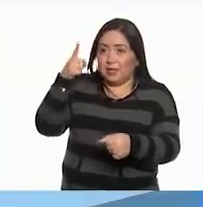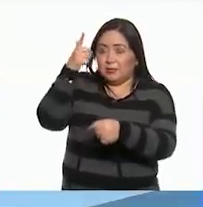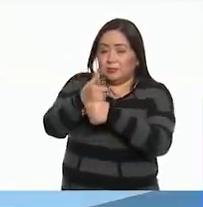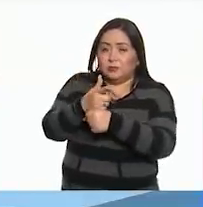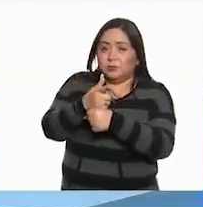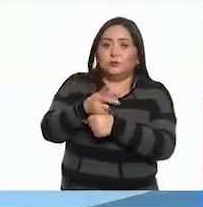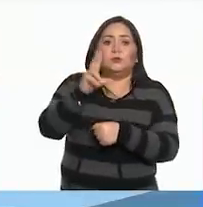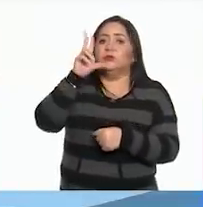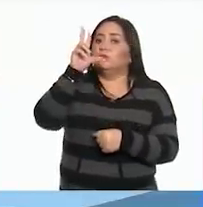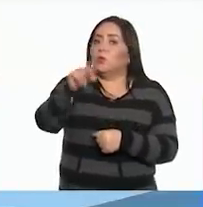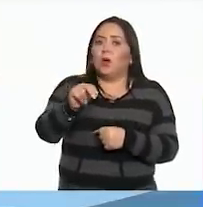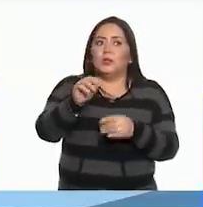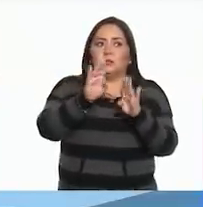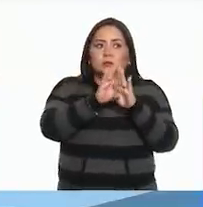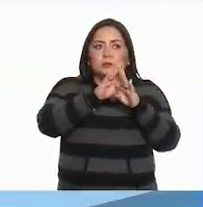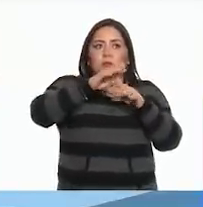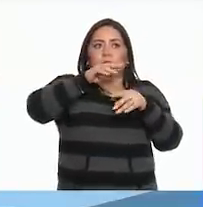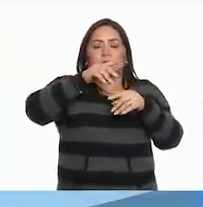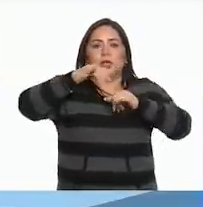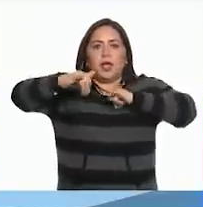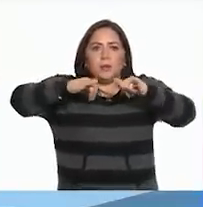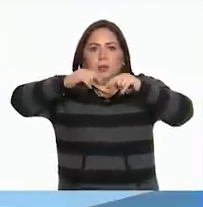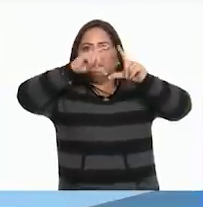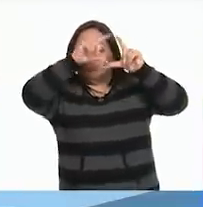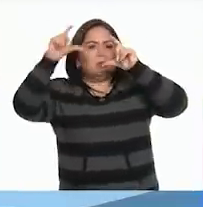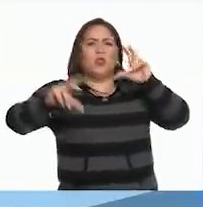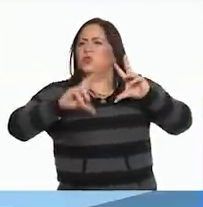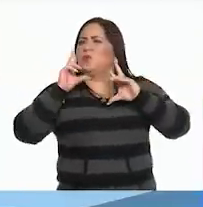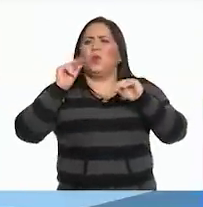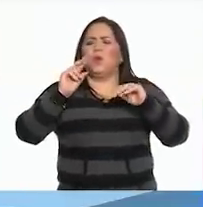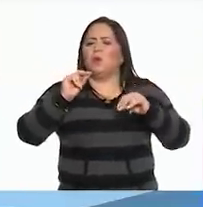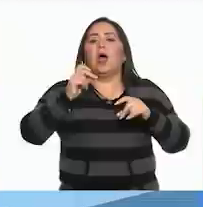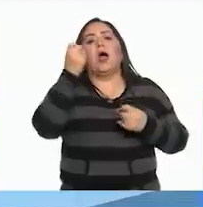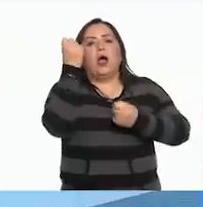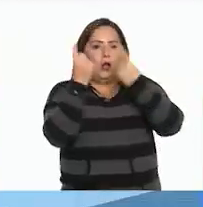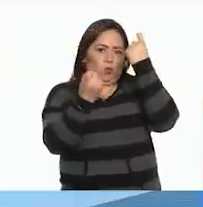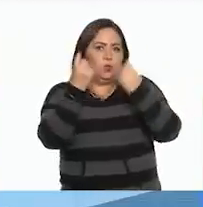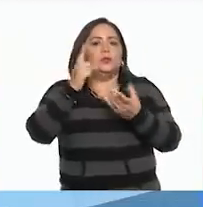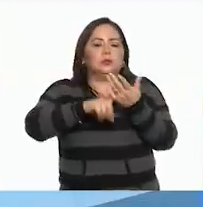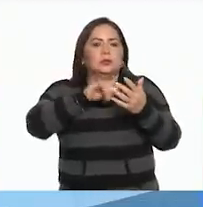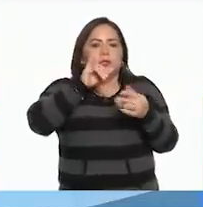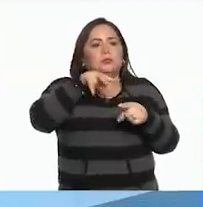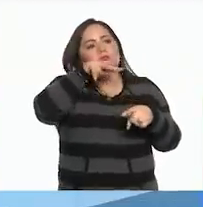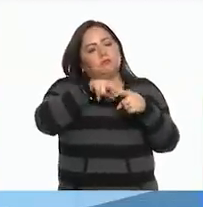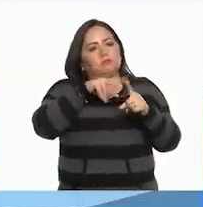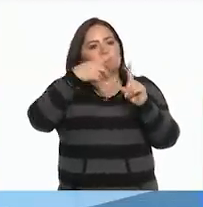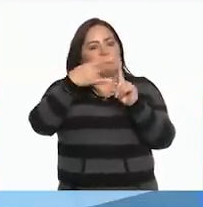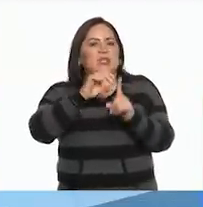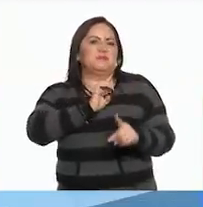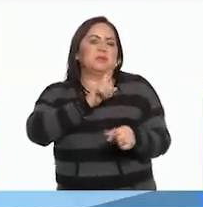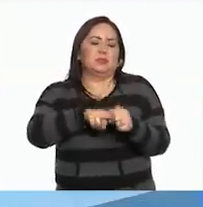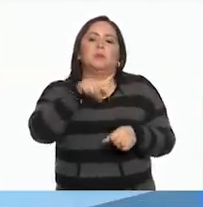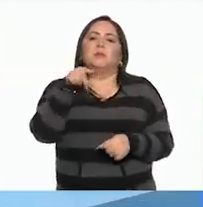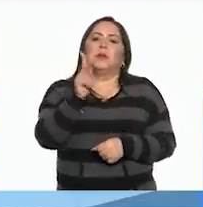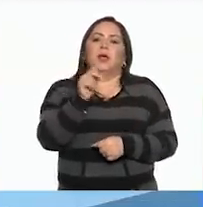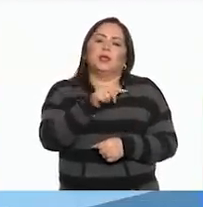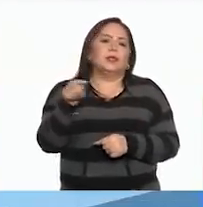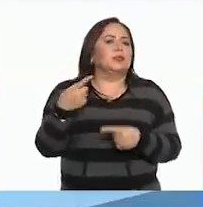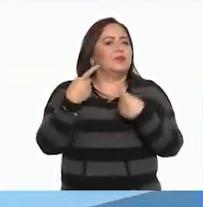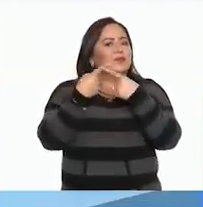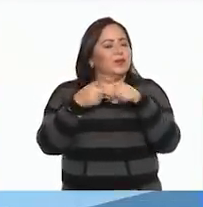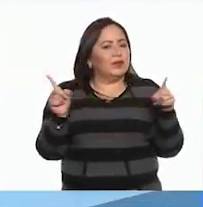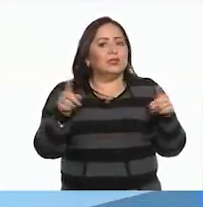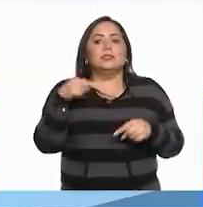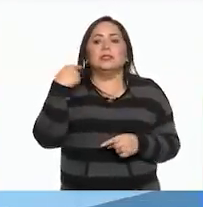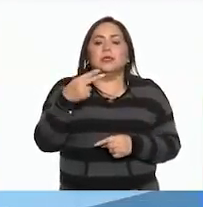cuenta, no es una sucesión aritmética ni geométrica. Hay algunas sucesiones especiales y esta es una de ellas, y